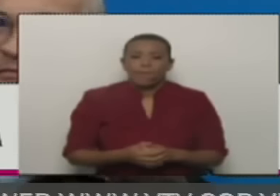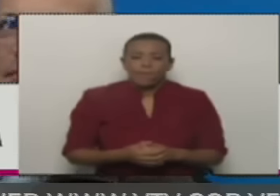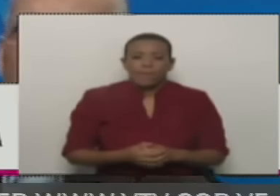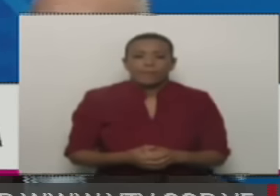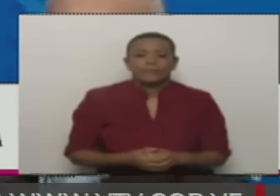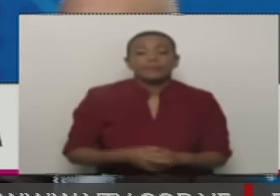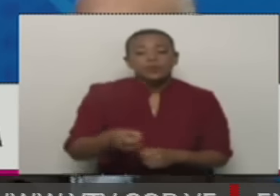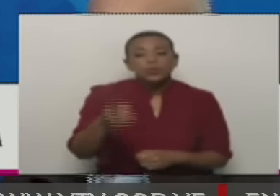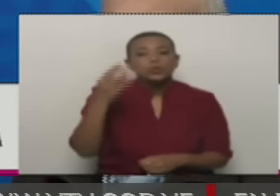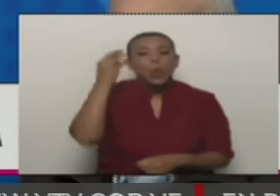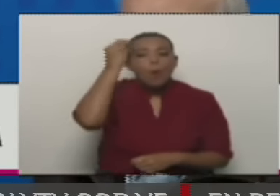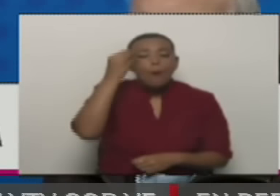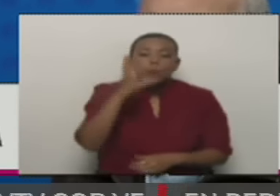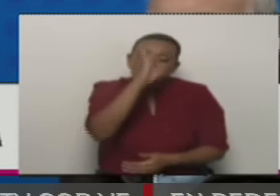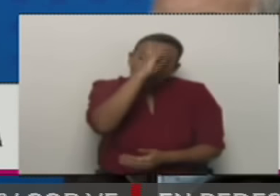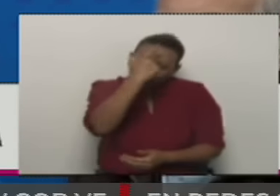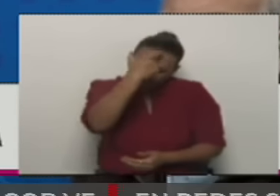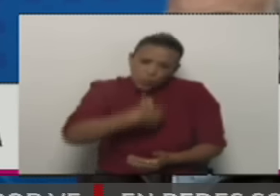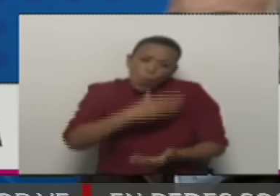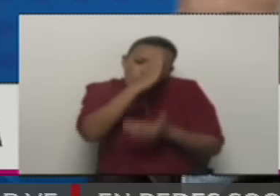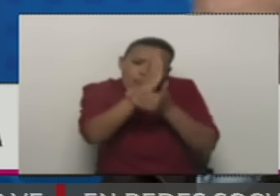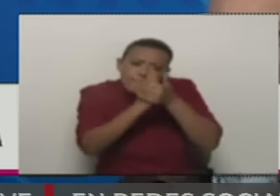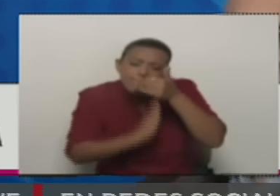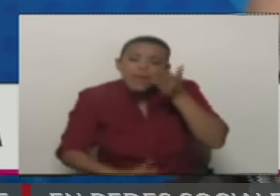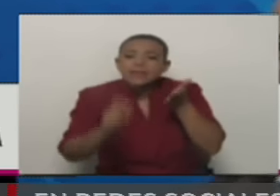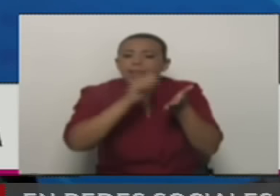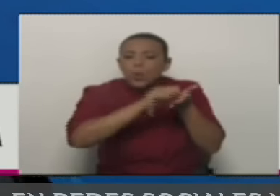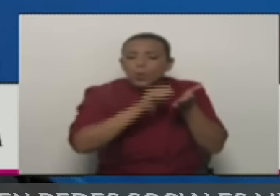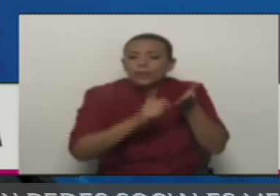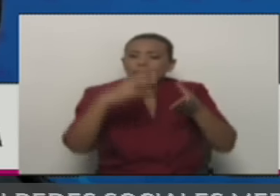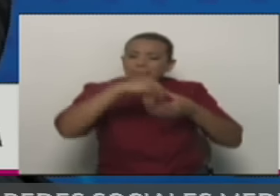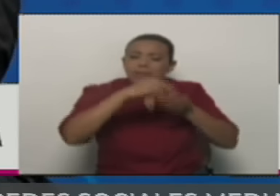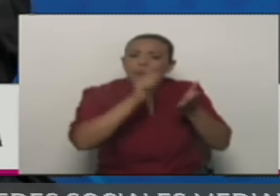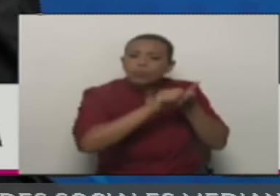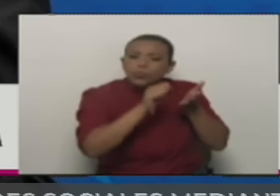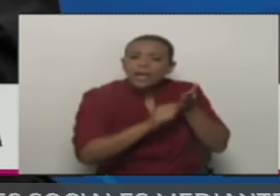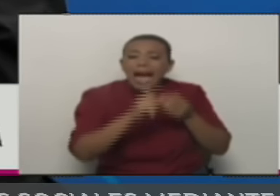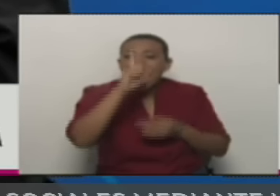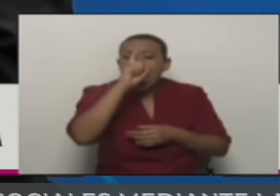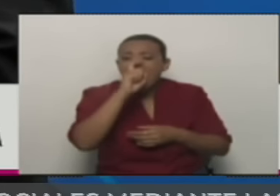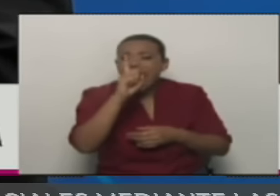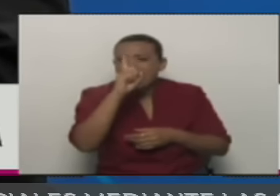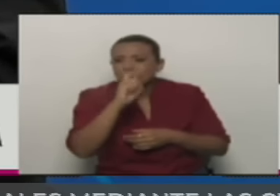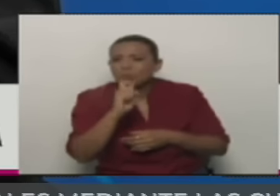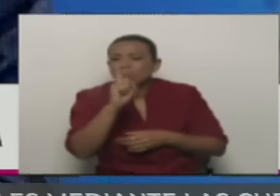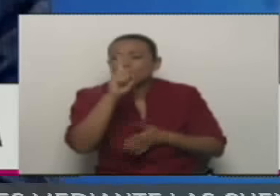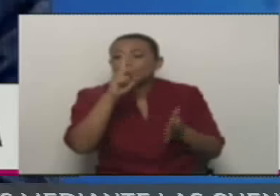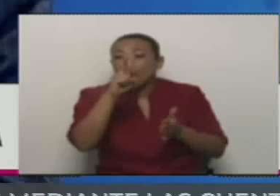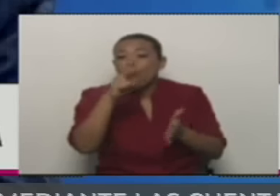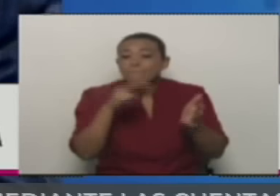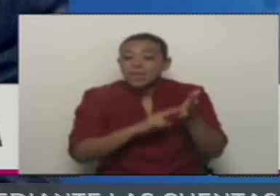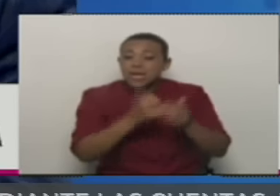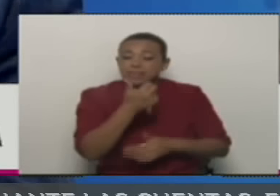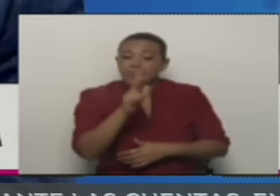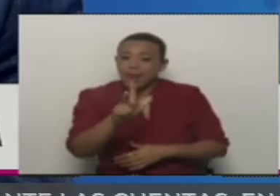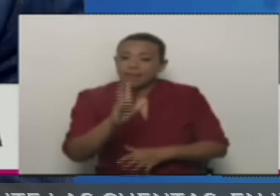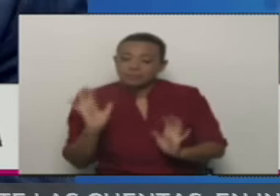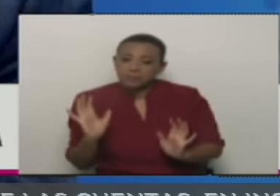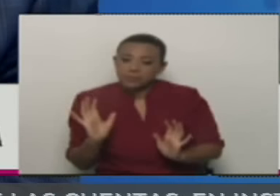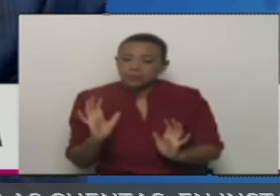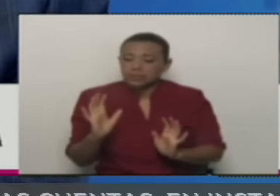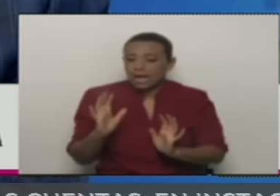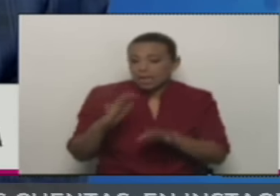lo que yo humildemente, modestamente escribí del libro azul, yo le escribí en noviembre de 2013, María Antonieta, no te contesté